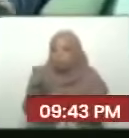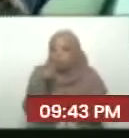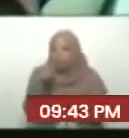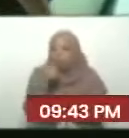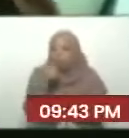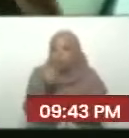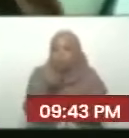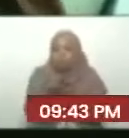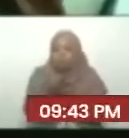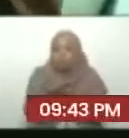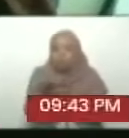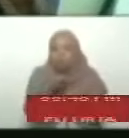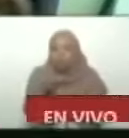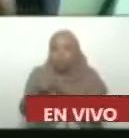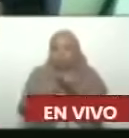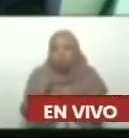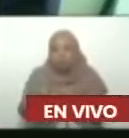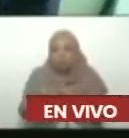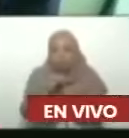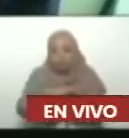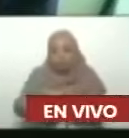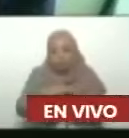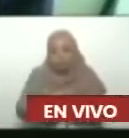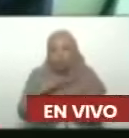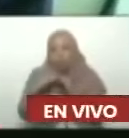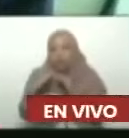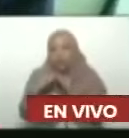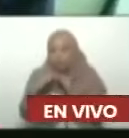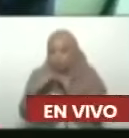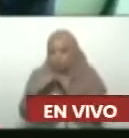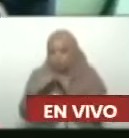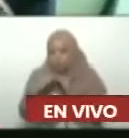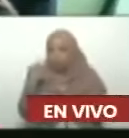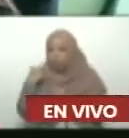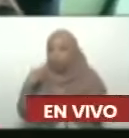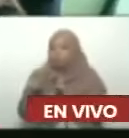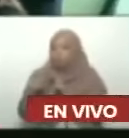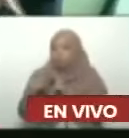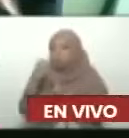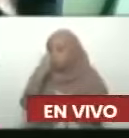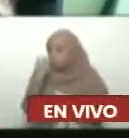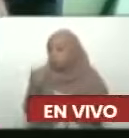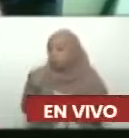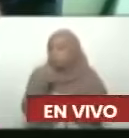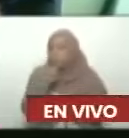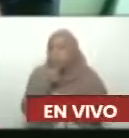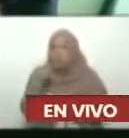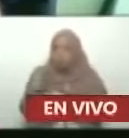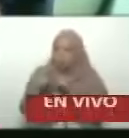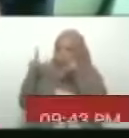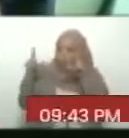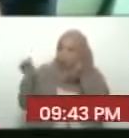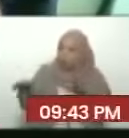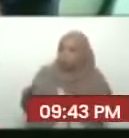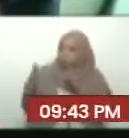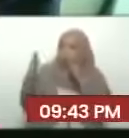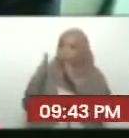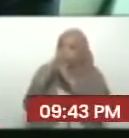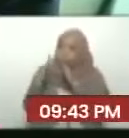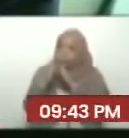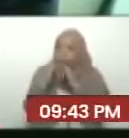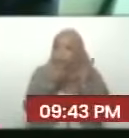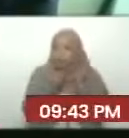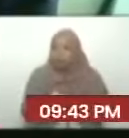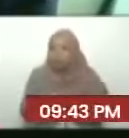notas, cuestiones como la Gran Misión Viene a Venezuela, que tuvimos la oportunidad de ir a visitarlos, y la verdad que nos recibieron con una